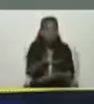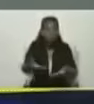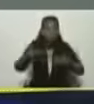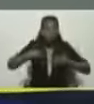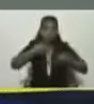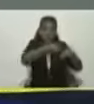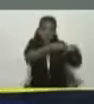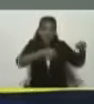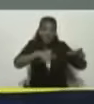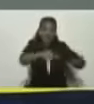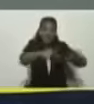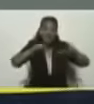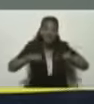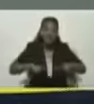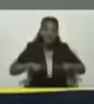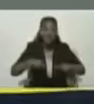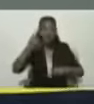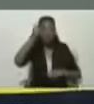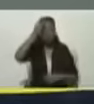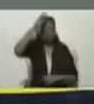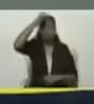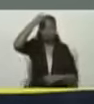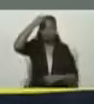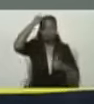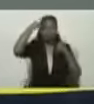recibiendo su certificado de conocimiento,